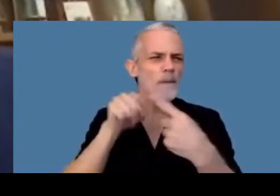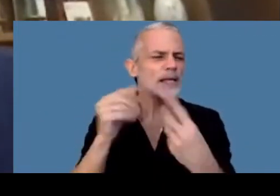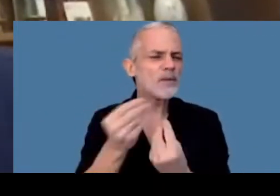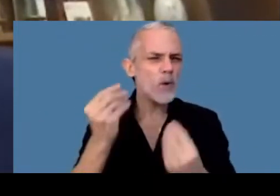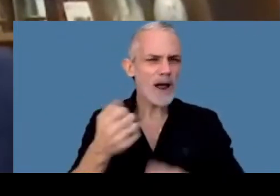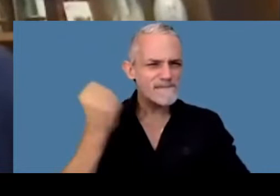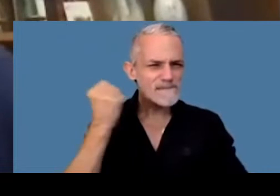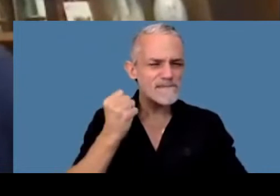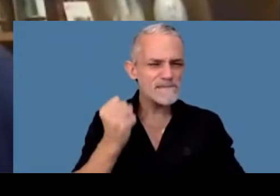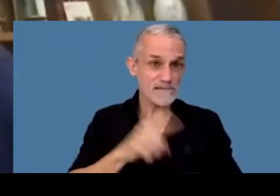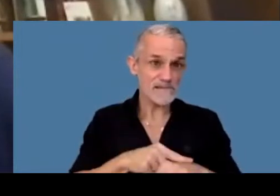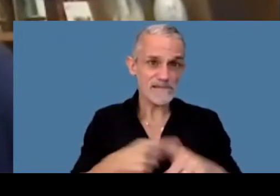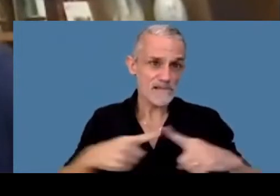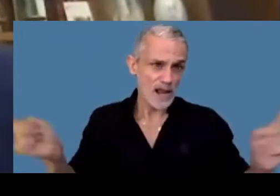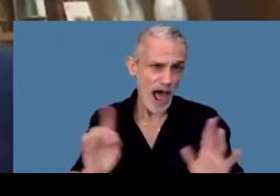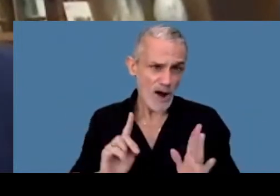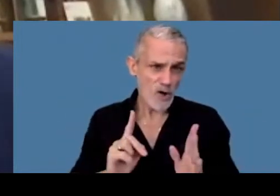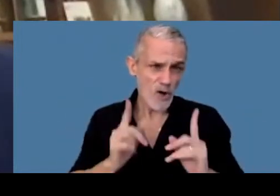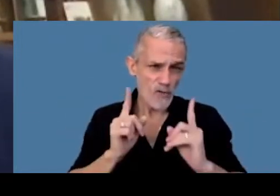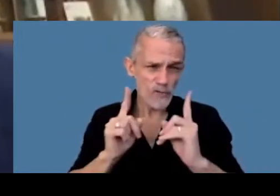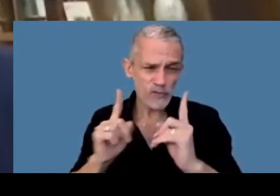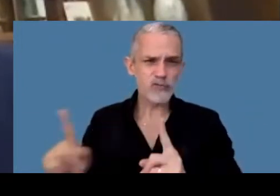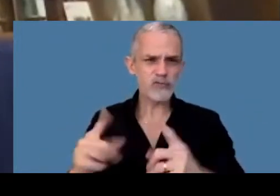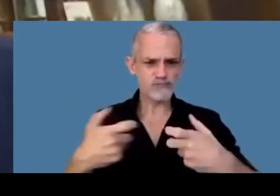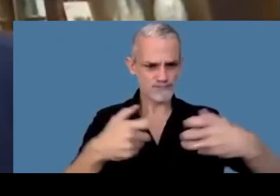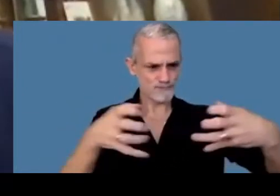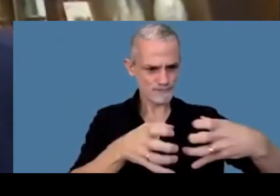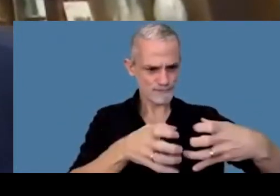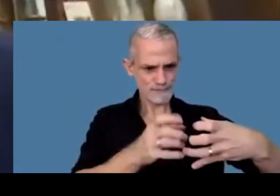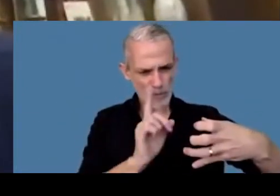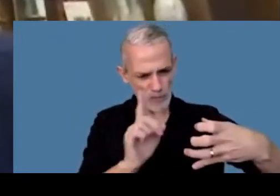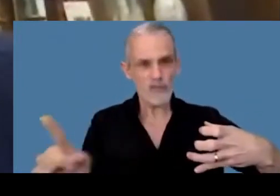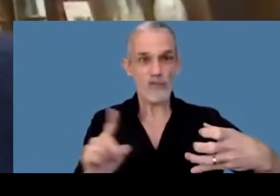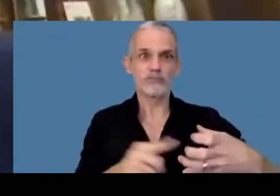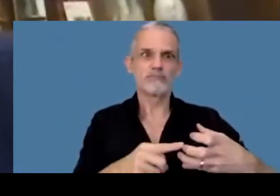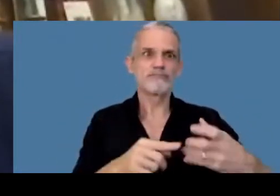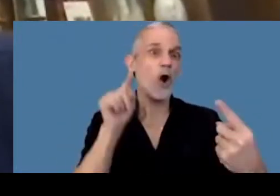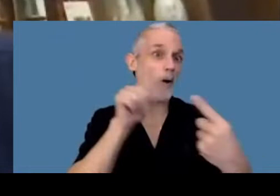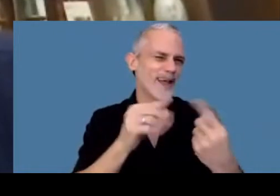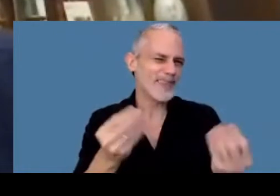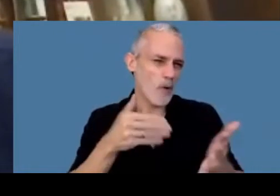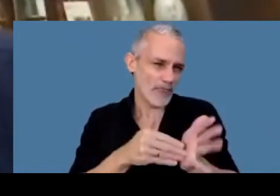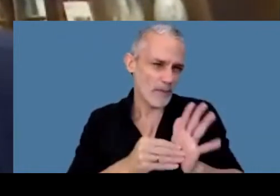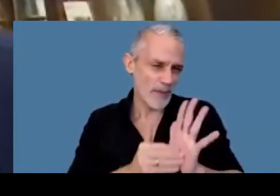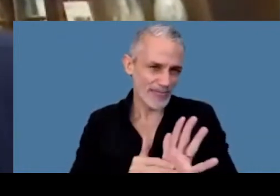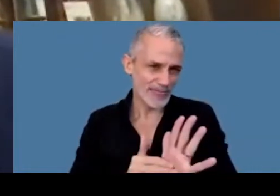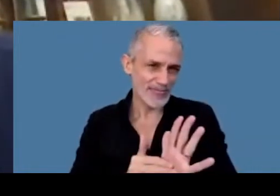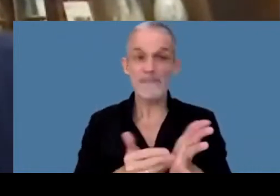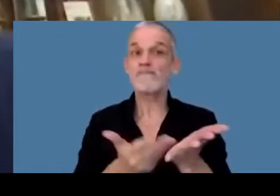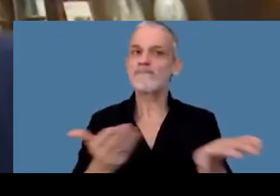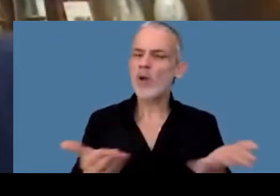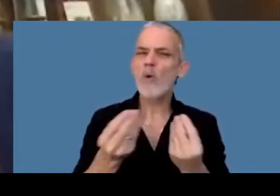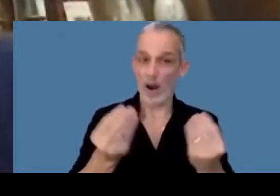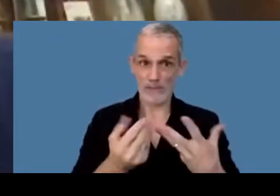en el tiempo, de mantenerse en el tiempo en función de sus fines, que son la defensa de